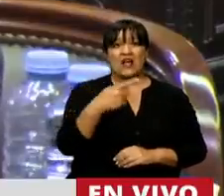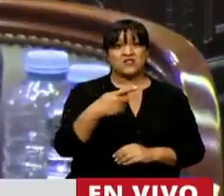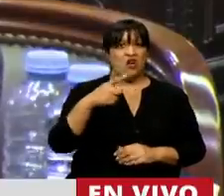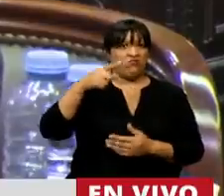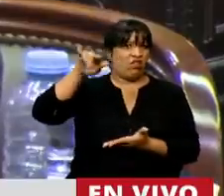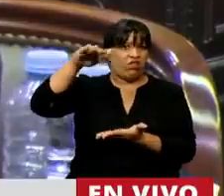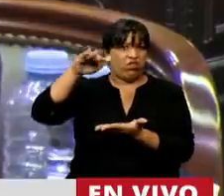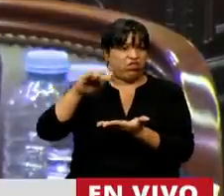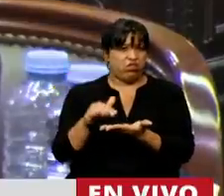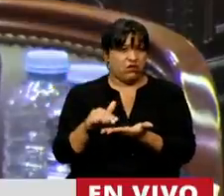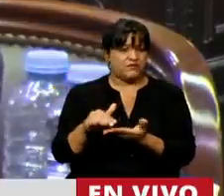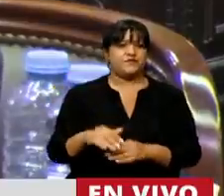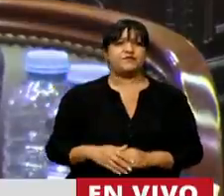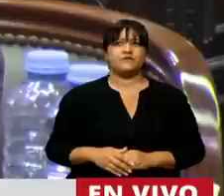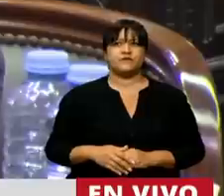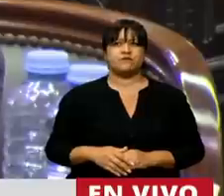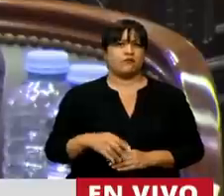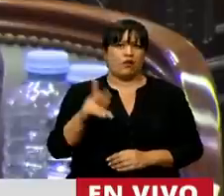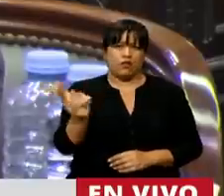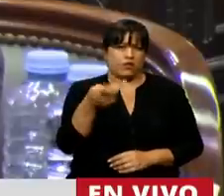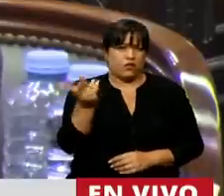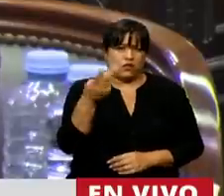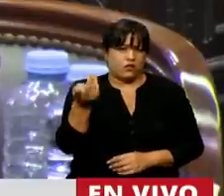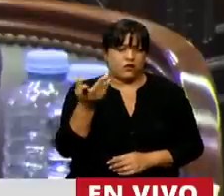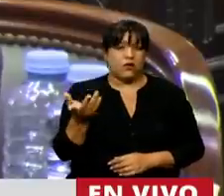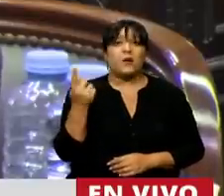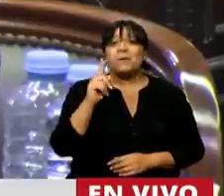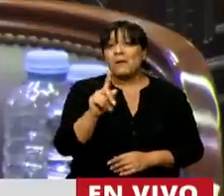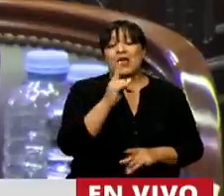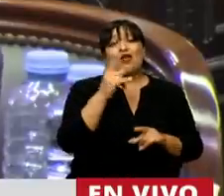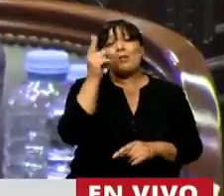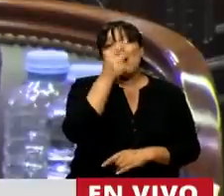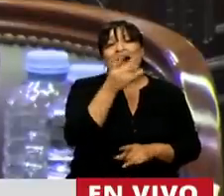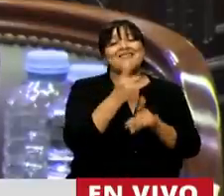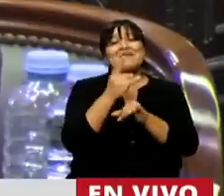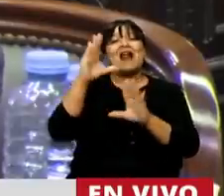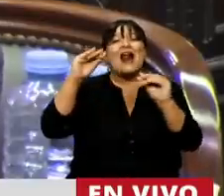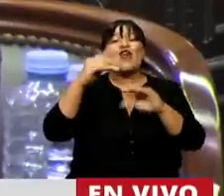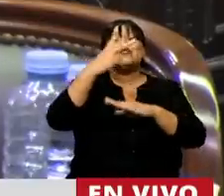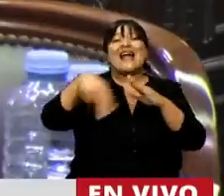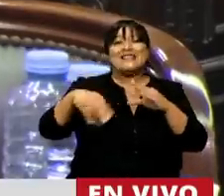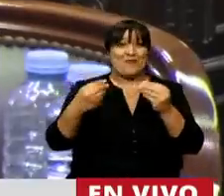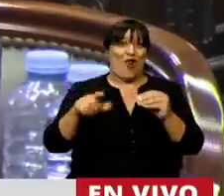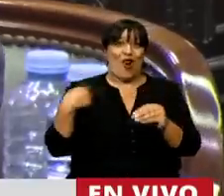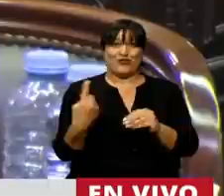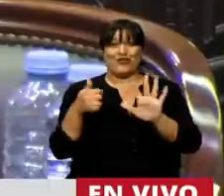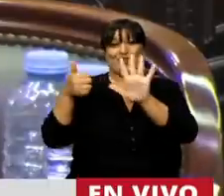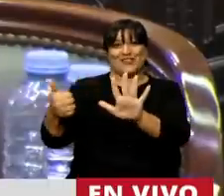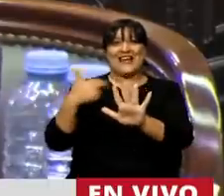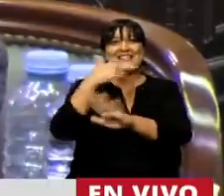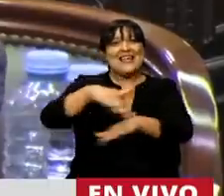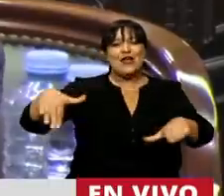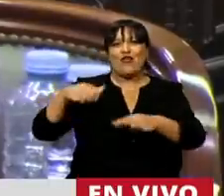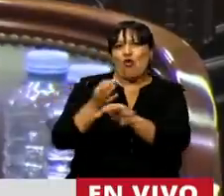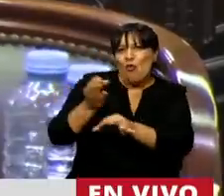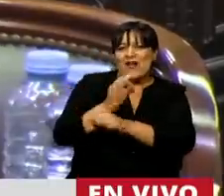redujo a una miseria. Pero como él siempre manejaba un taxi de noche, porque éramos seis para educar y